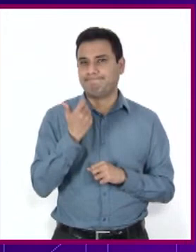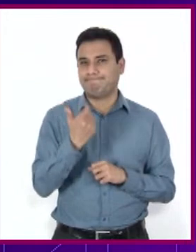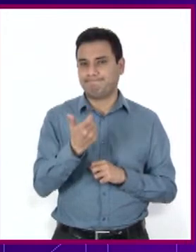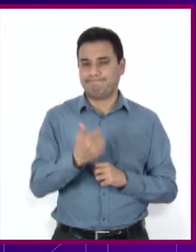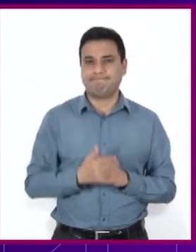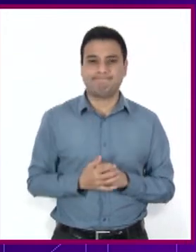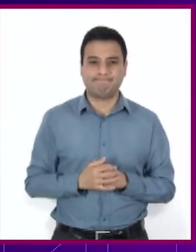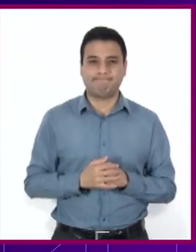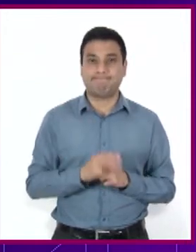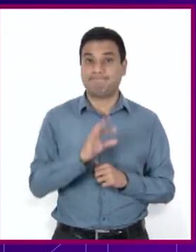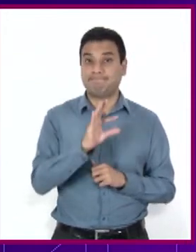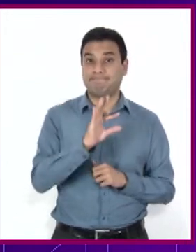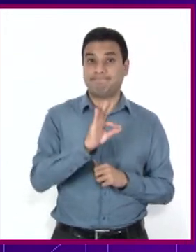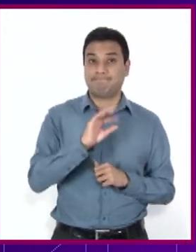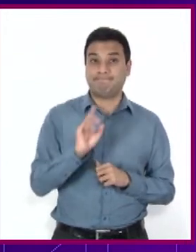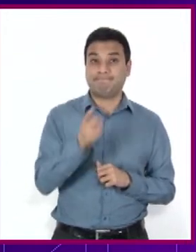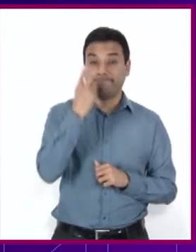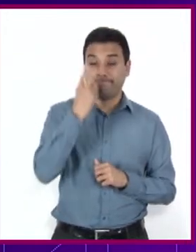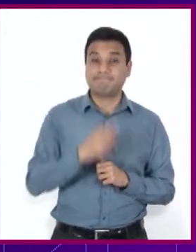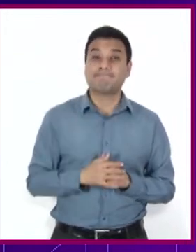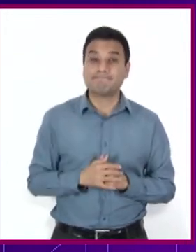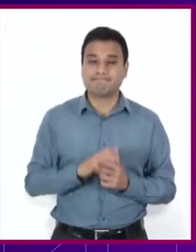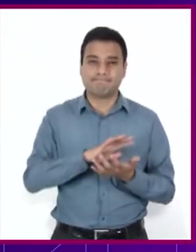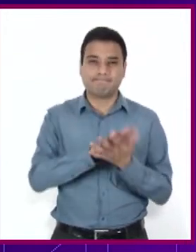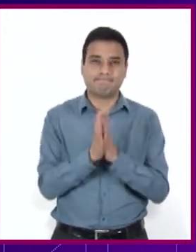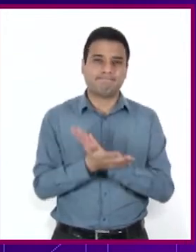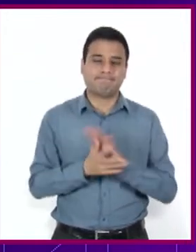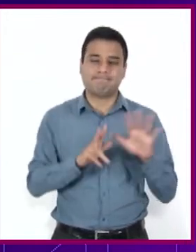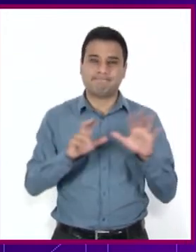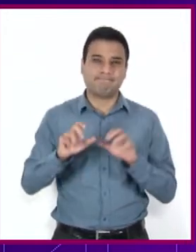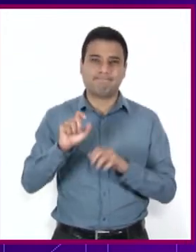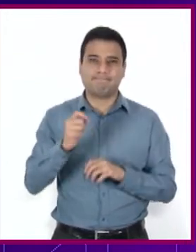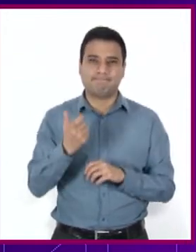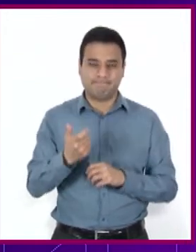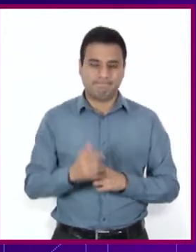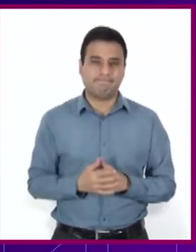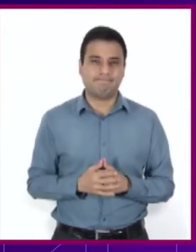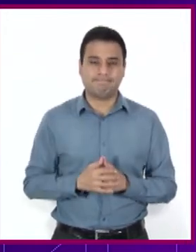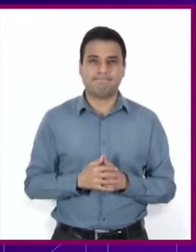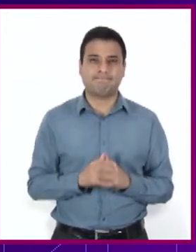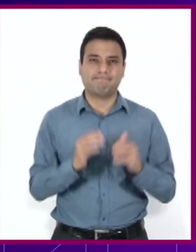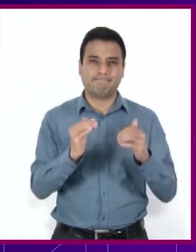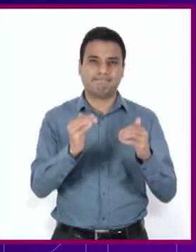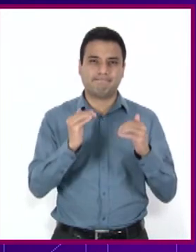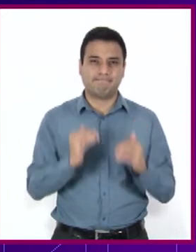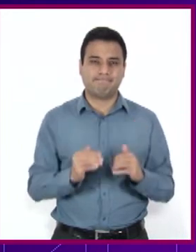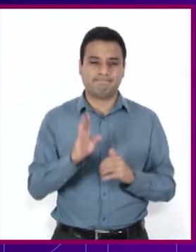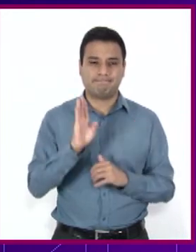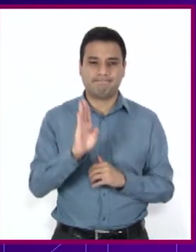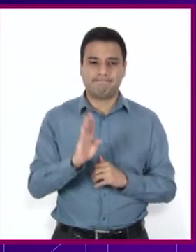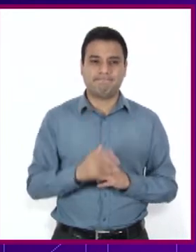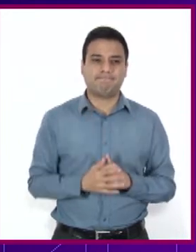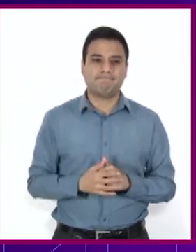tanto, $40 equivalen a 820 pesos. Para la coordenada B,